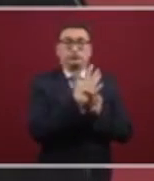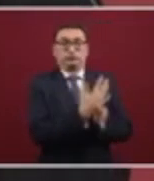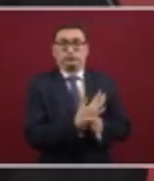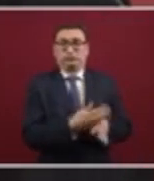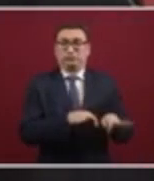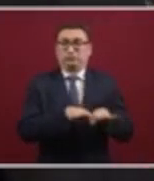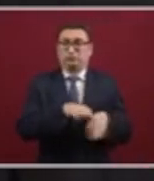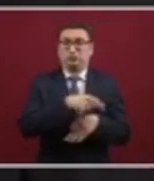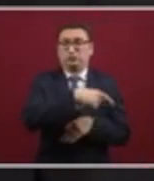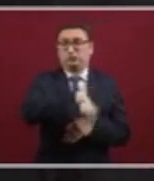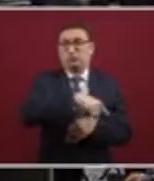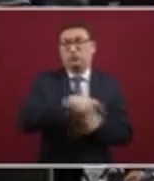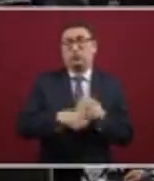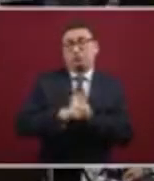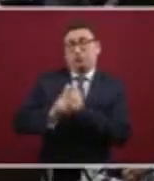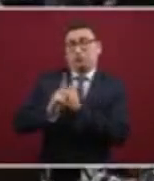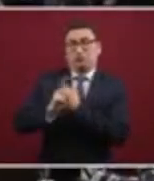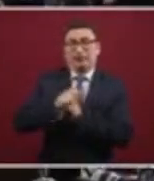despedían,